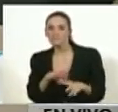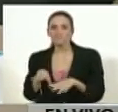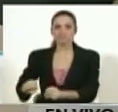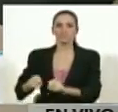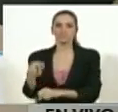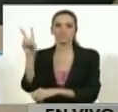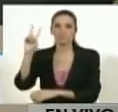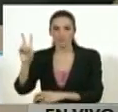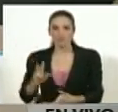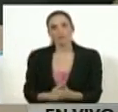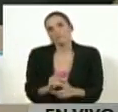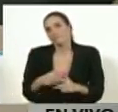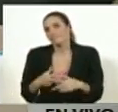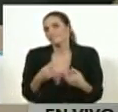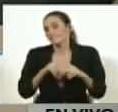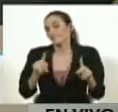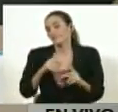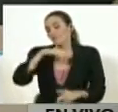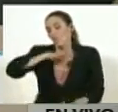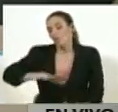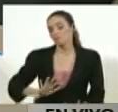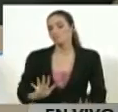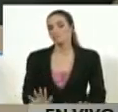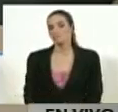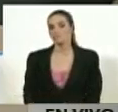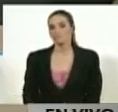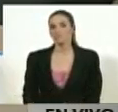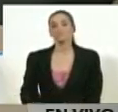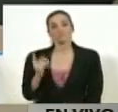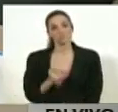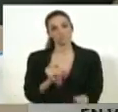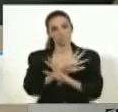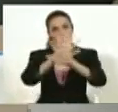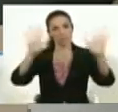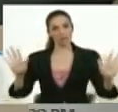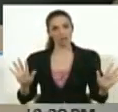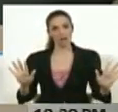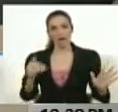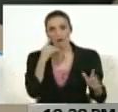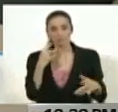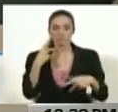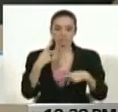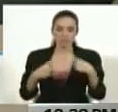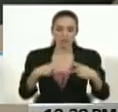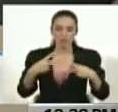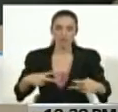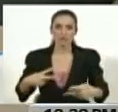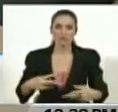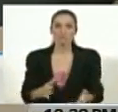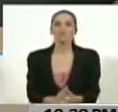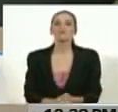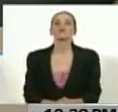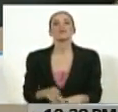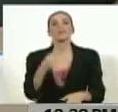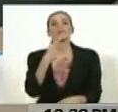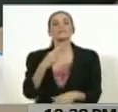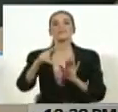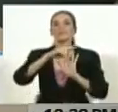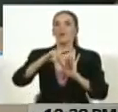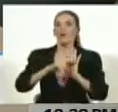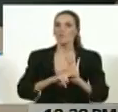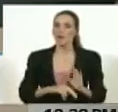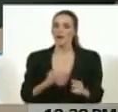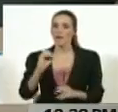Venezuela bueno esa es otra historia pero debe aclararse a los efectos procedimentales con a las normas de esa